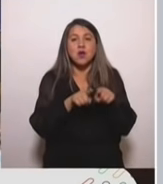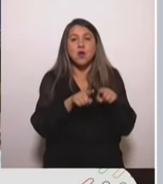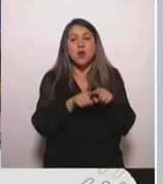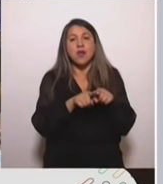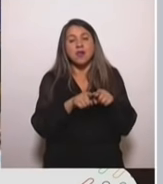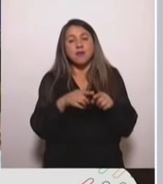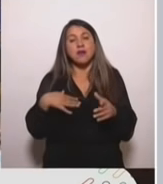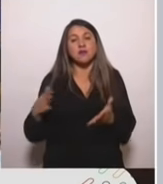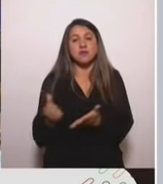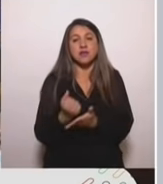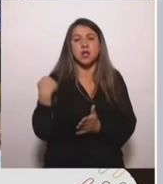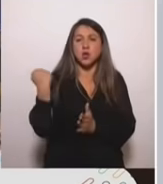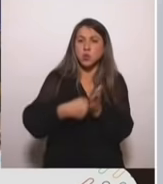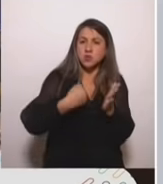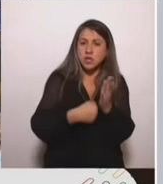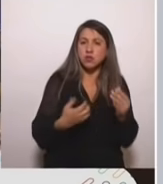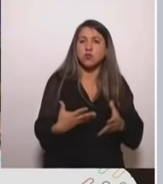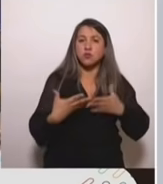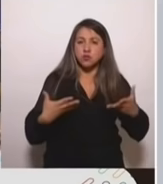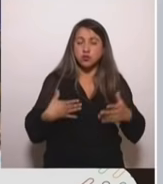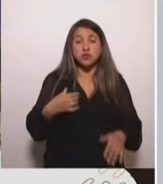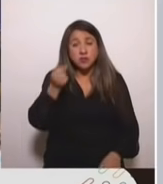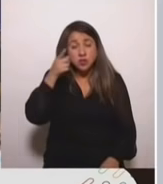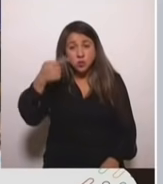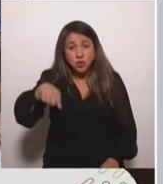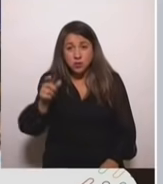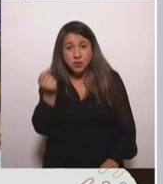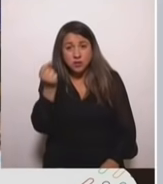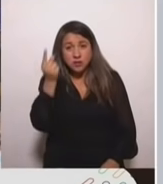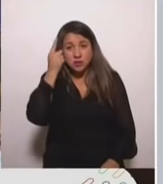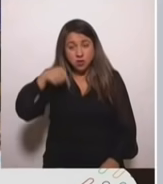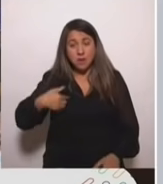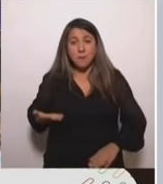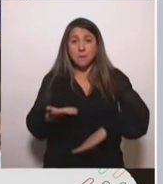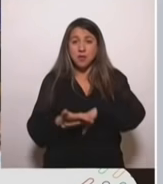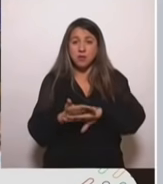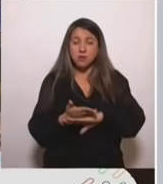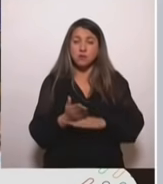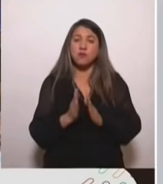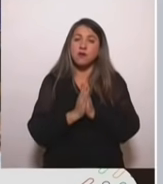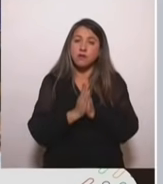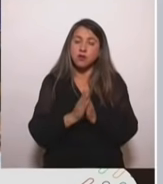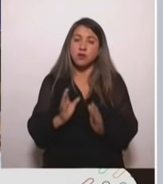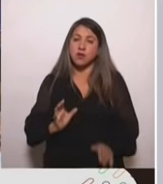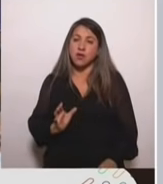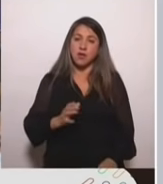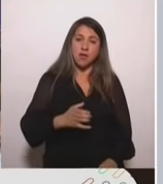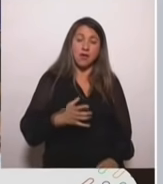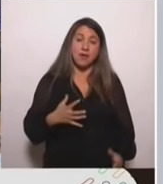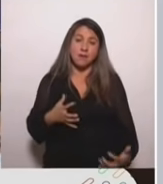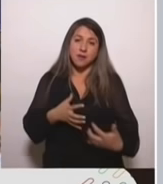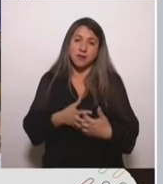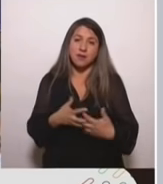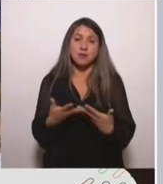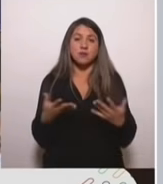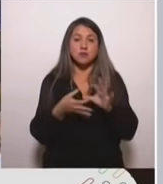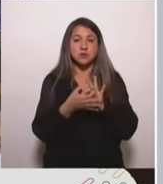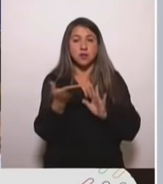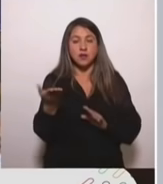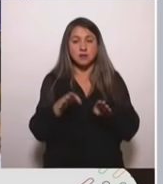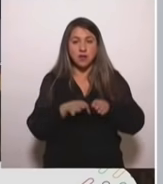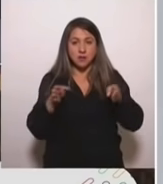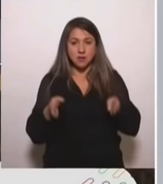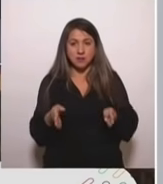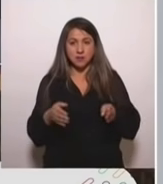Constitucional, de los constituyentes, para plasmarlo en una nueva constitución y que no tenga un choque también con las normas vigentes. Eso es